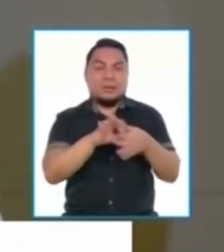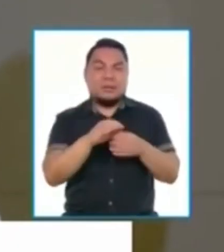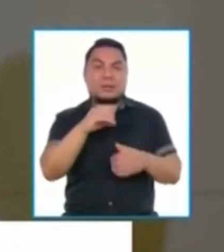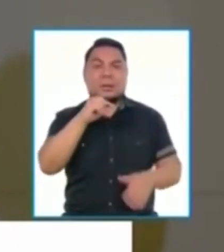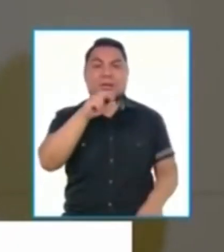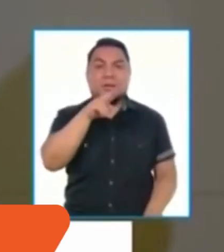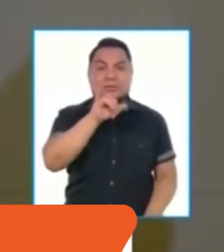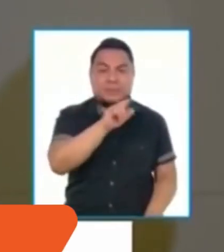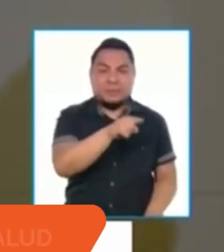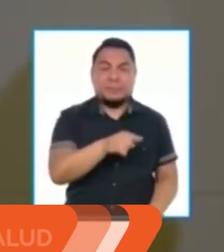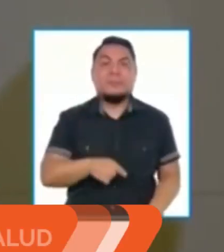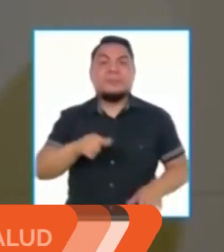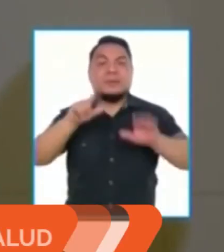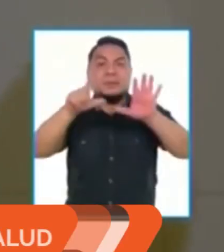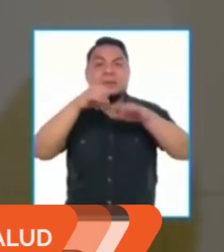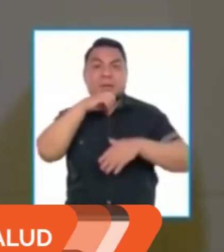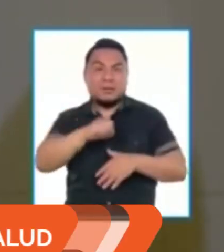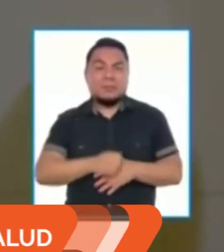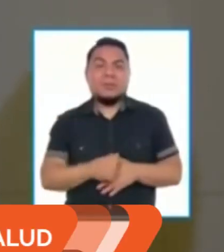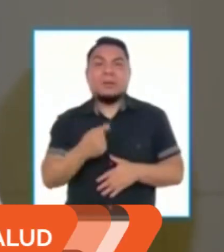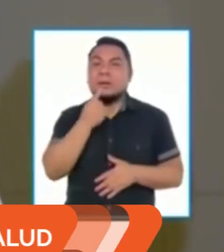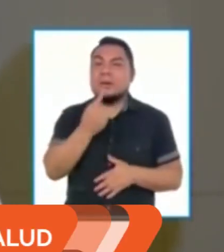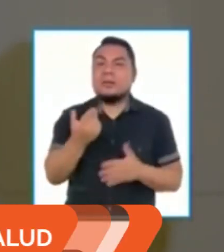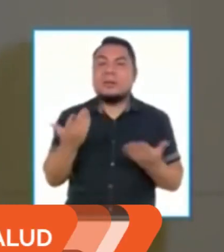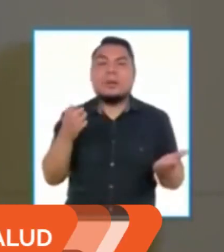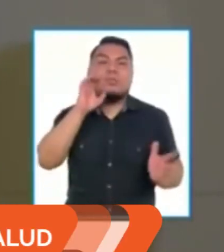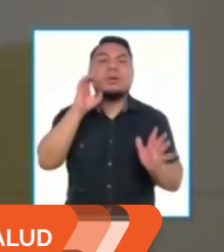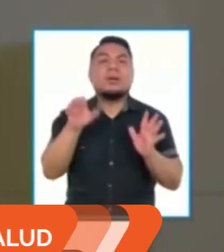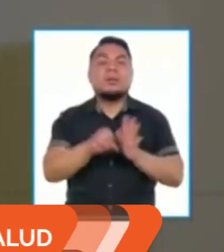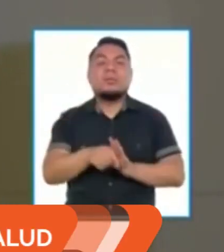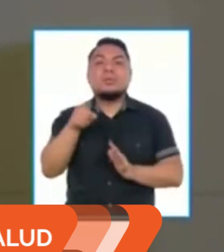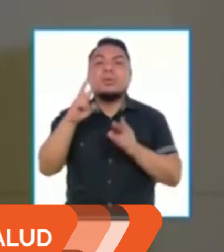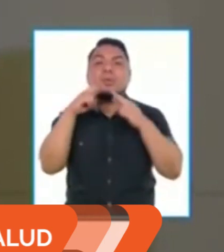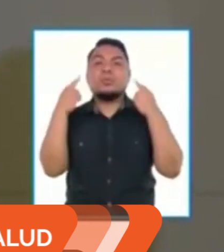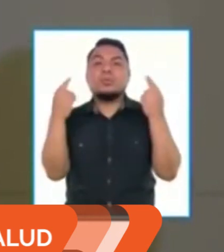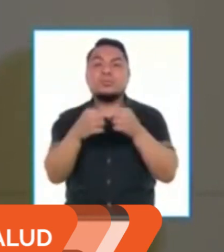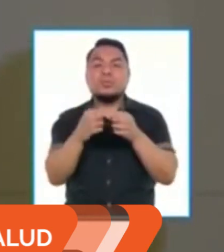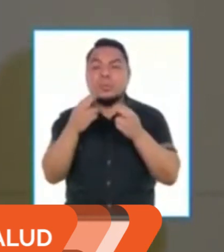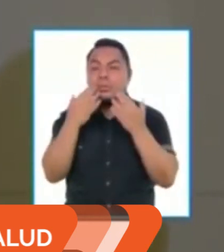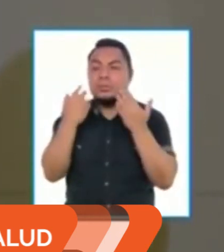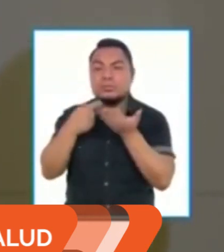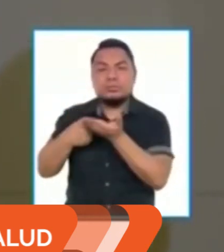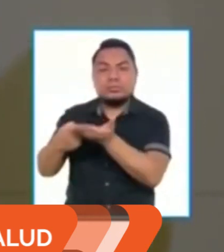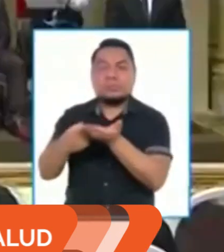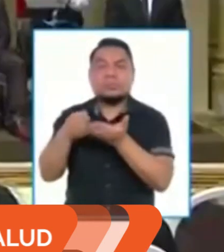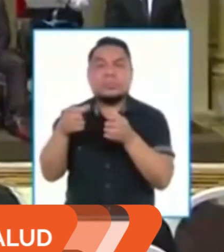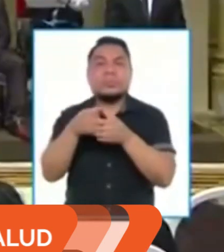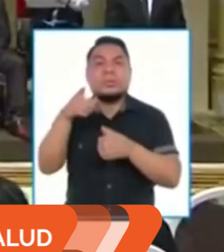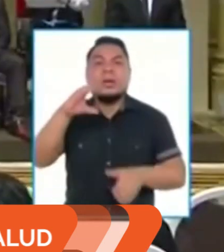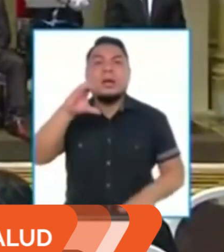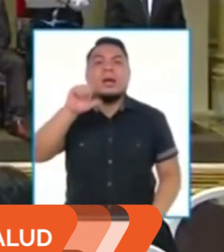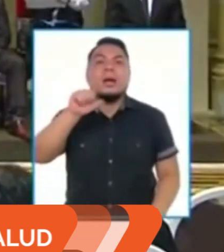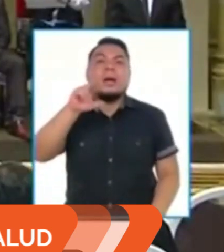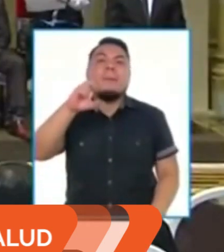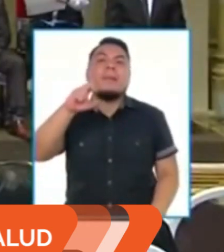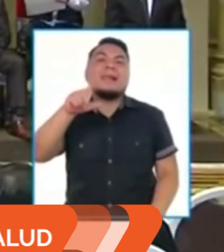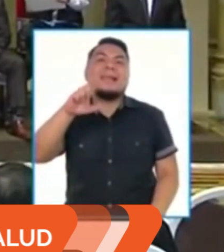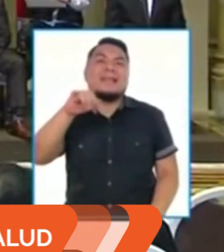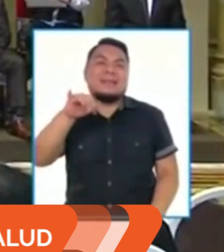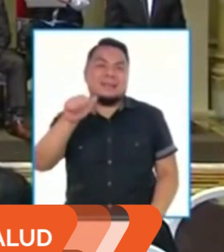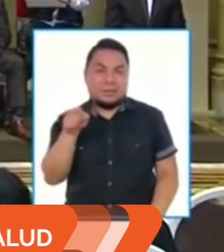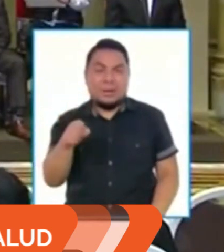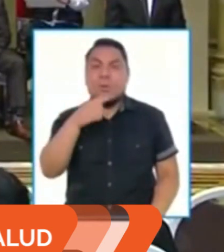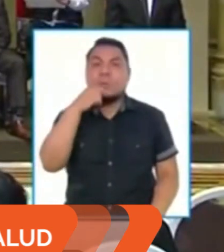Pilar Massetti renunció la noche de este viernes al cargo de ministra de Salud luego de que fuera cuestionada en el Congreso de la República debido